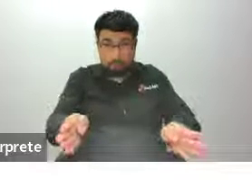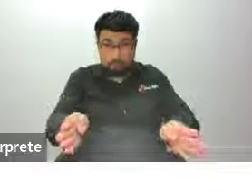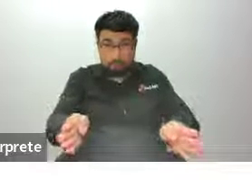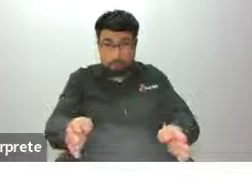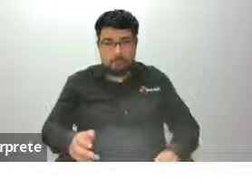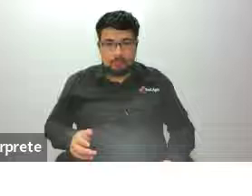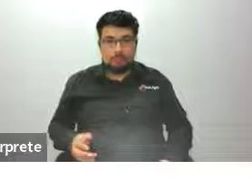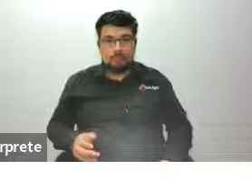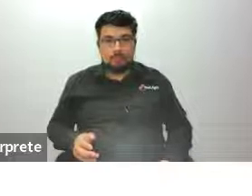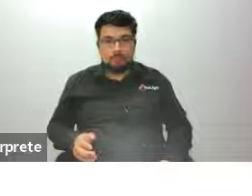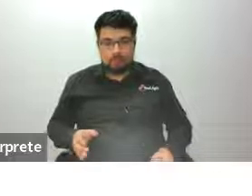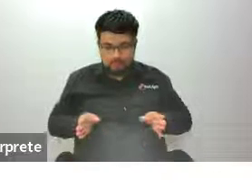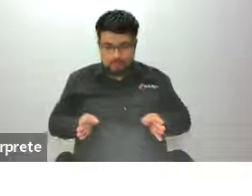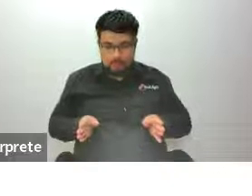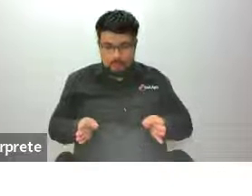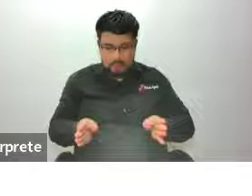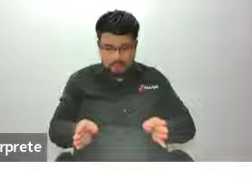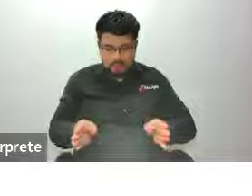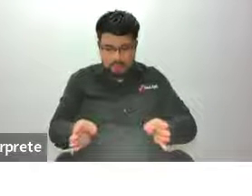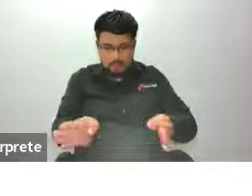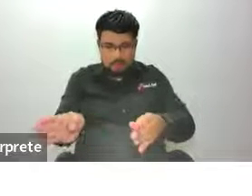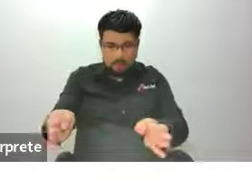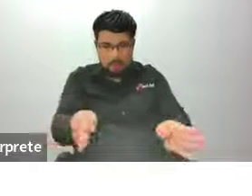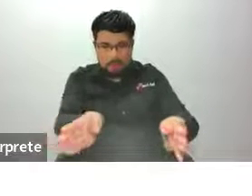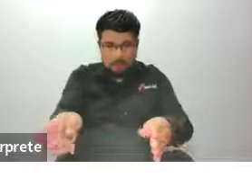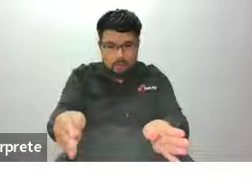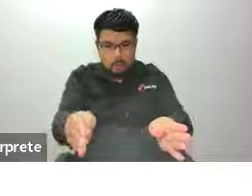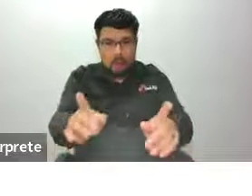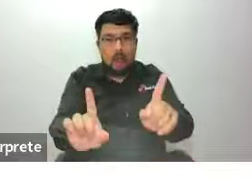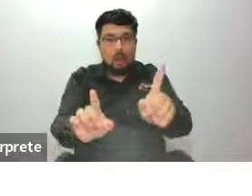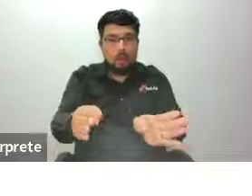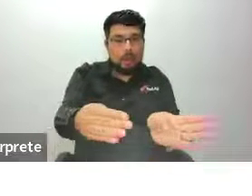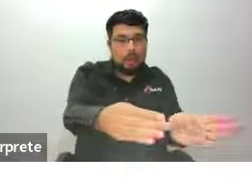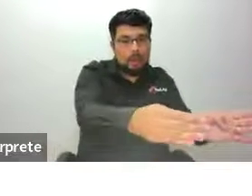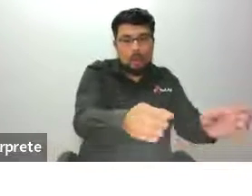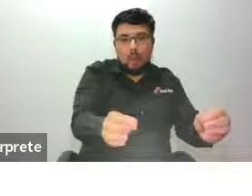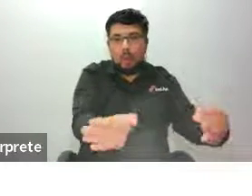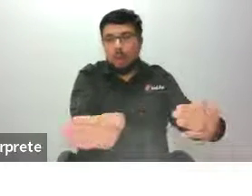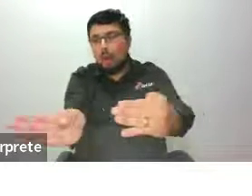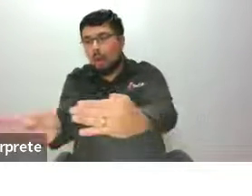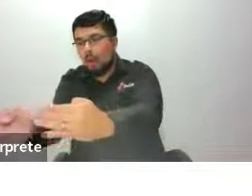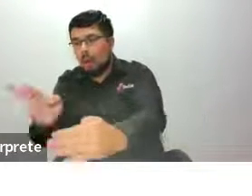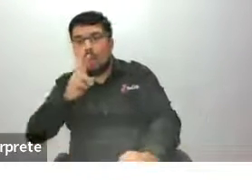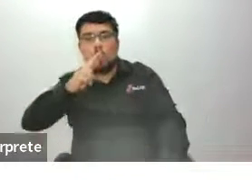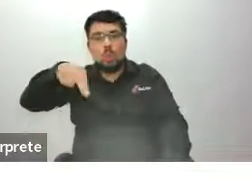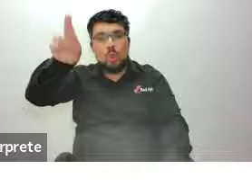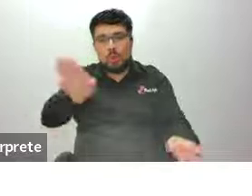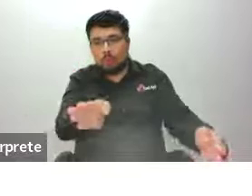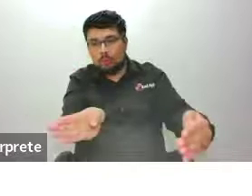unas hacia una dirección, otras hacia otra, el norte hacia el sur. Veamos las líneas del metro,